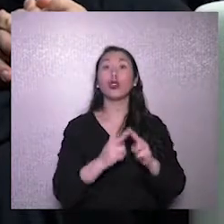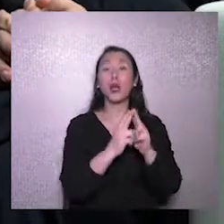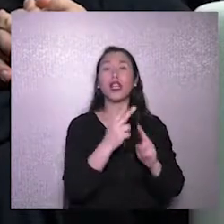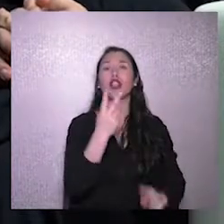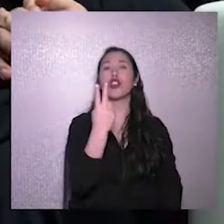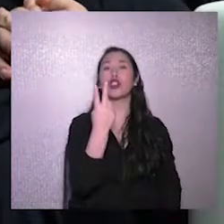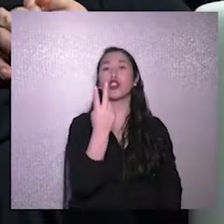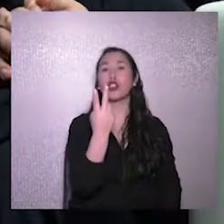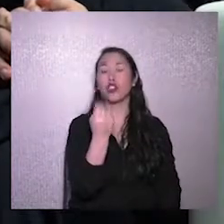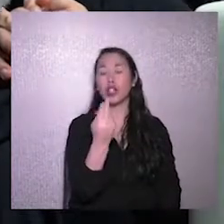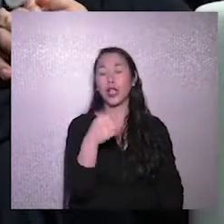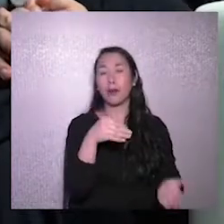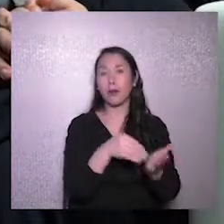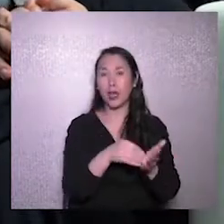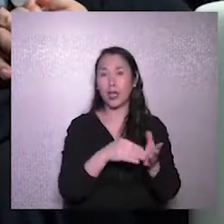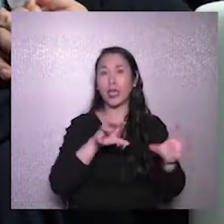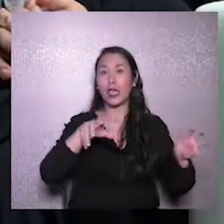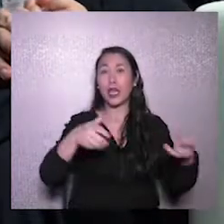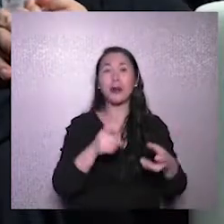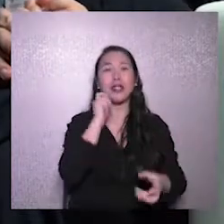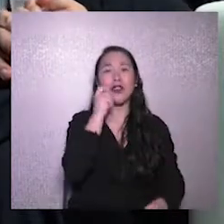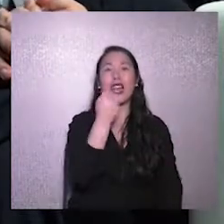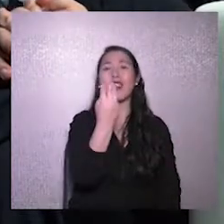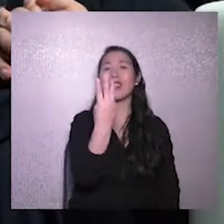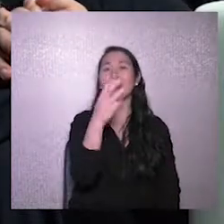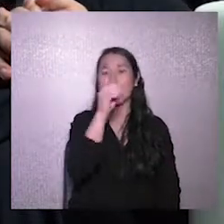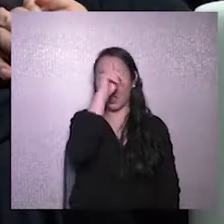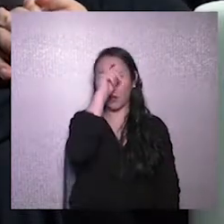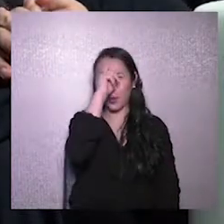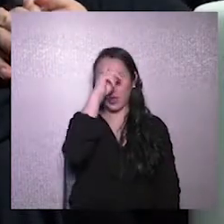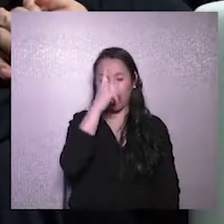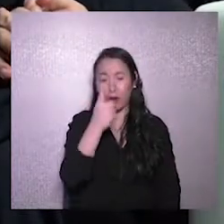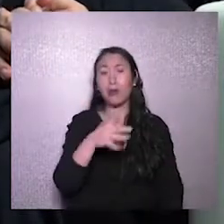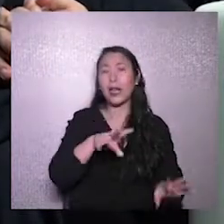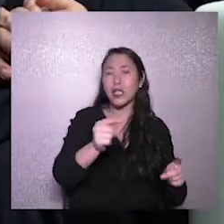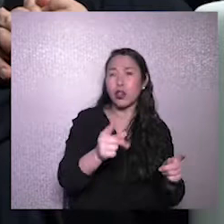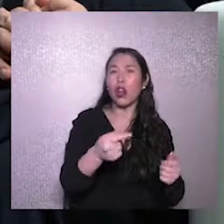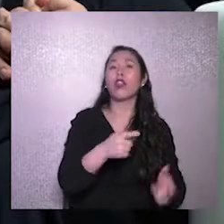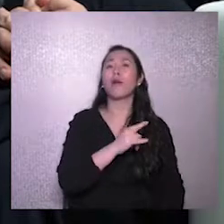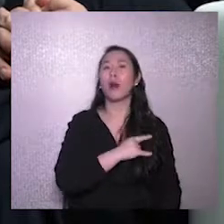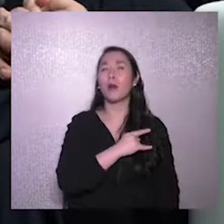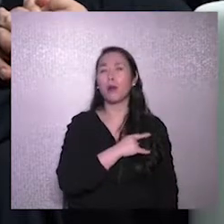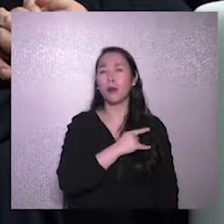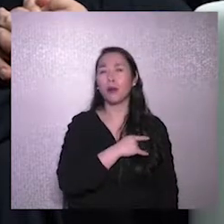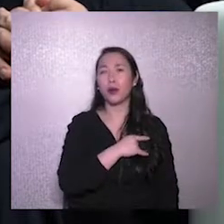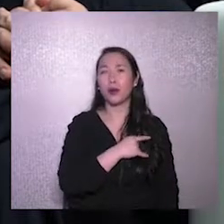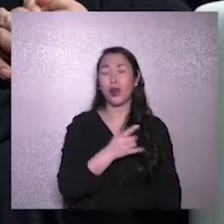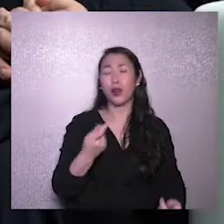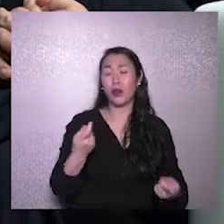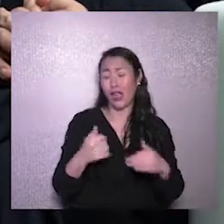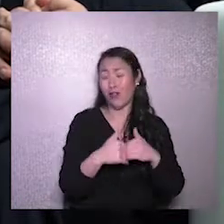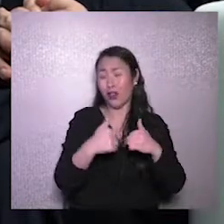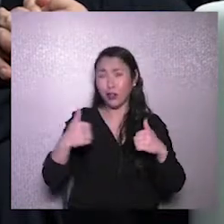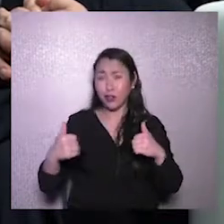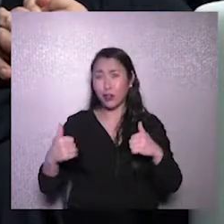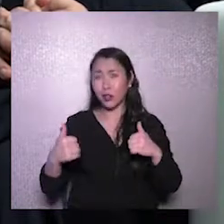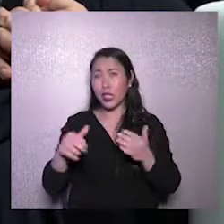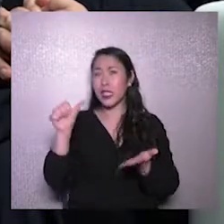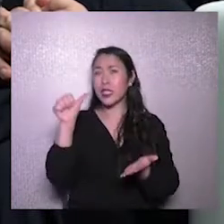camas significa 30 hospitales de 400 camas como el de Maipú, costo de eso,